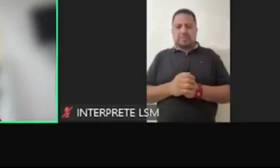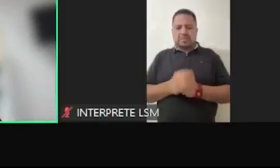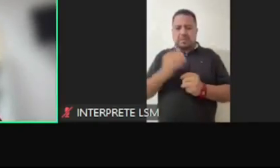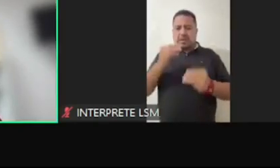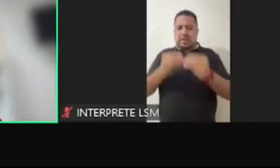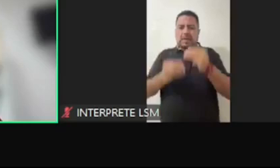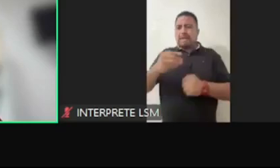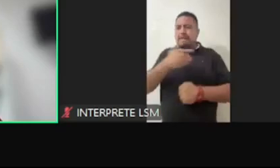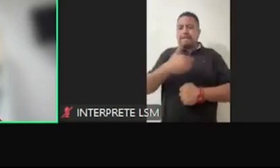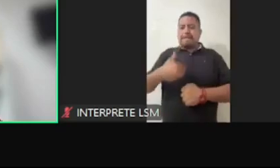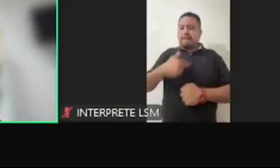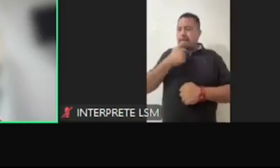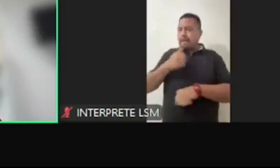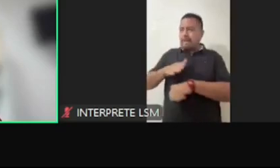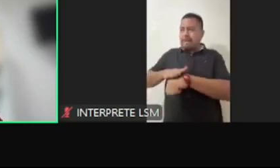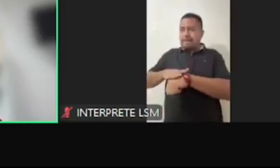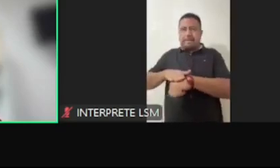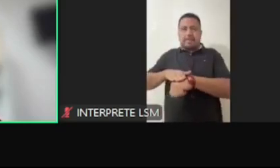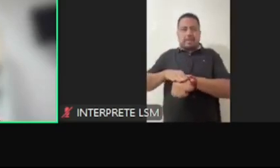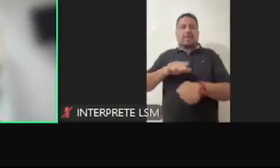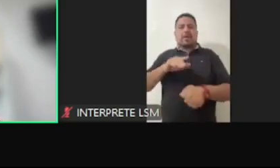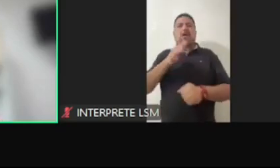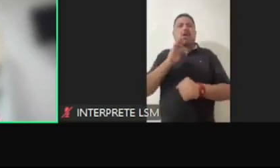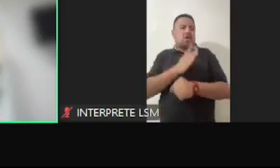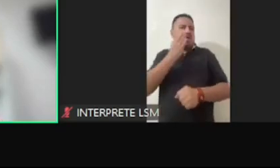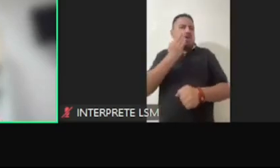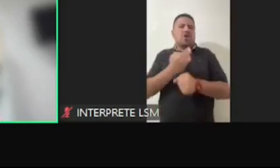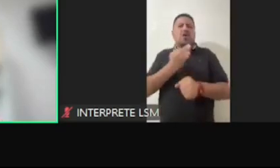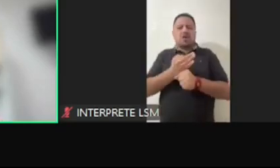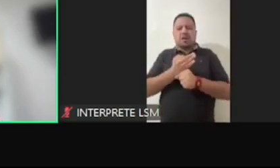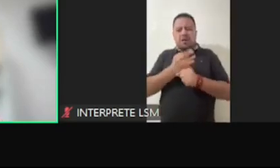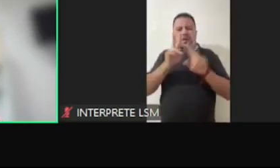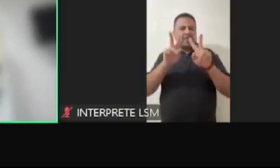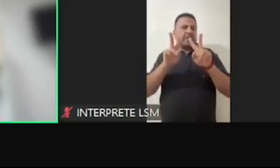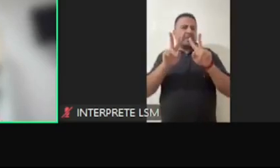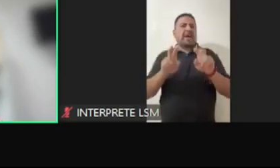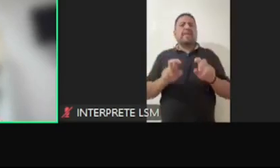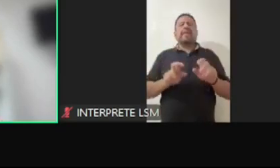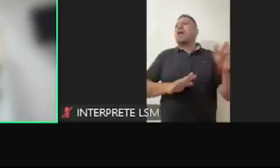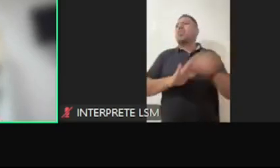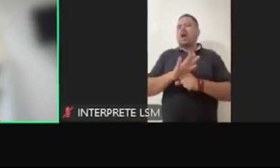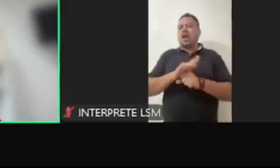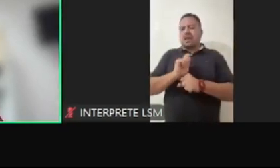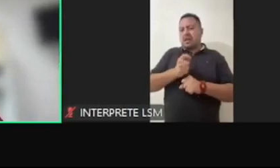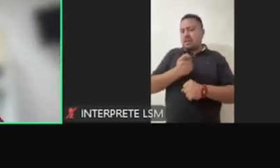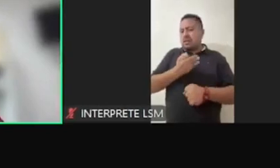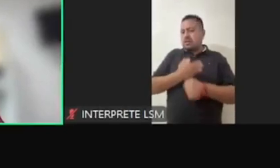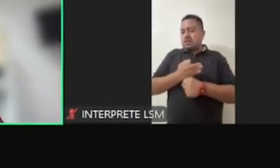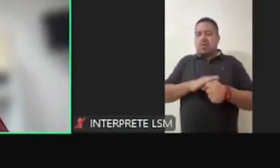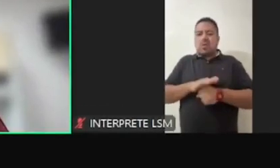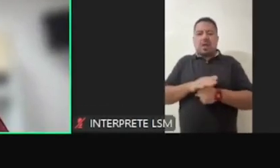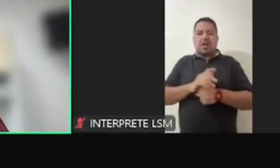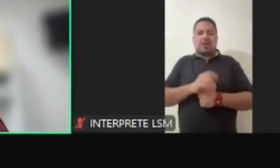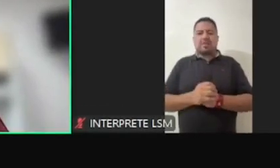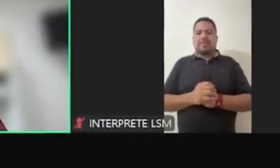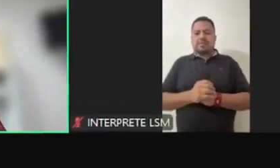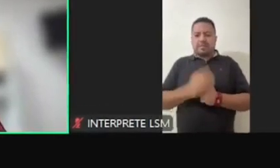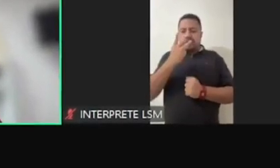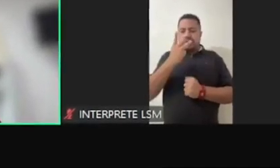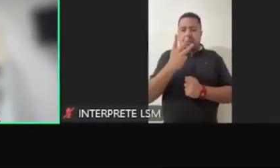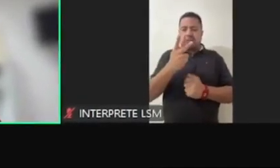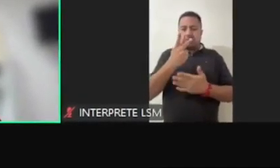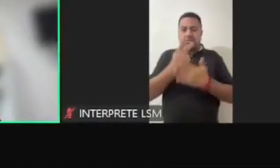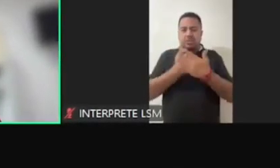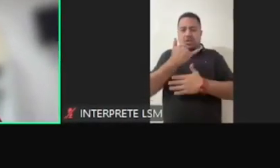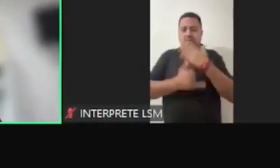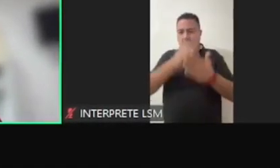presidenta magistradas magistrado los asuntos listados para analizar y resolver en la presente sesión corresponden a tres proyectos de acuerdos